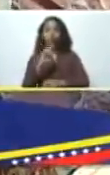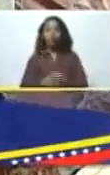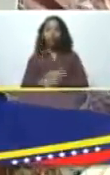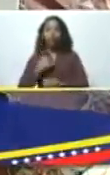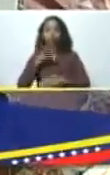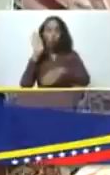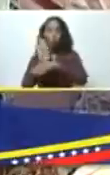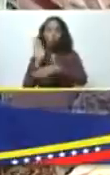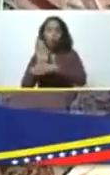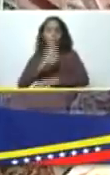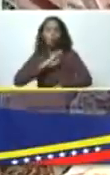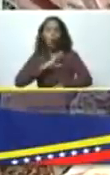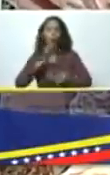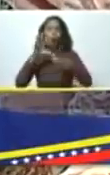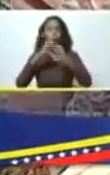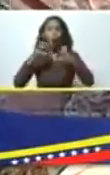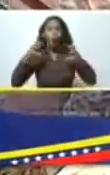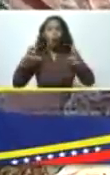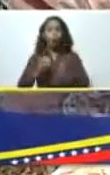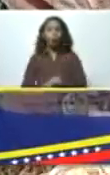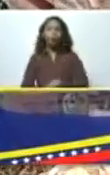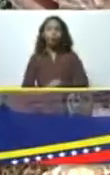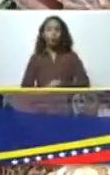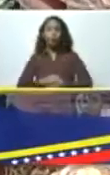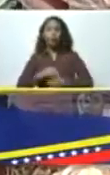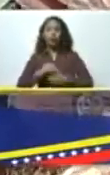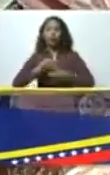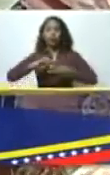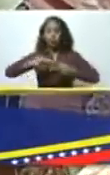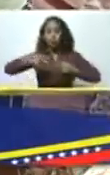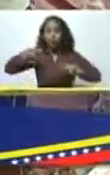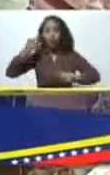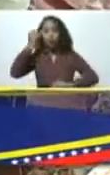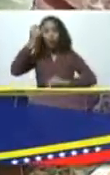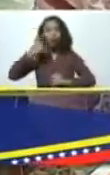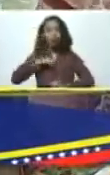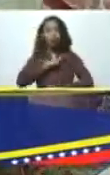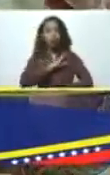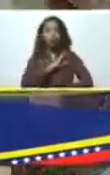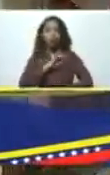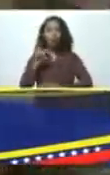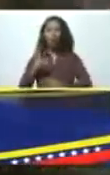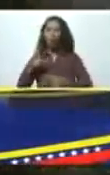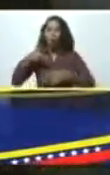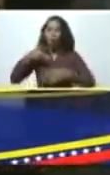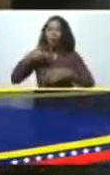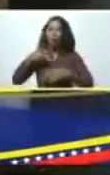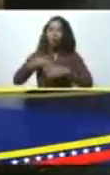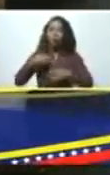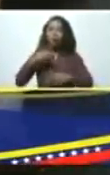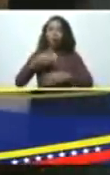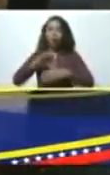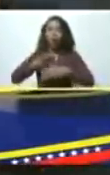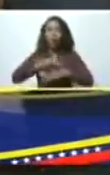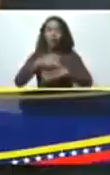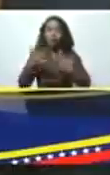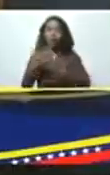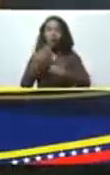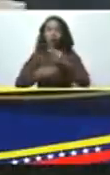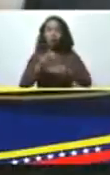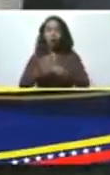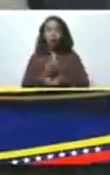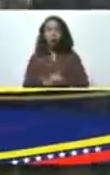Criamos nuestras propias ovejas de genéticas. La idea de nosotros... ¿Estos cortes de carne de qué son? Cordero. De